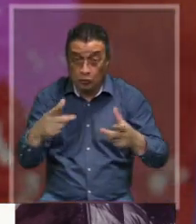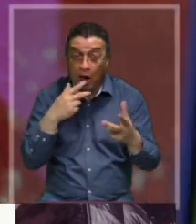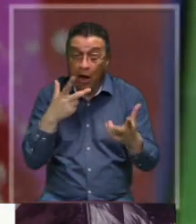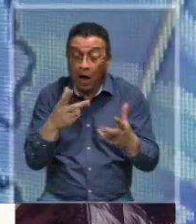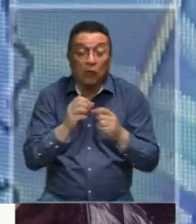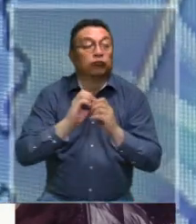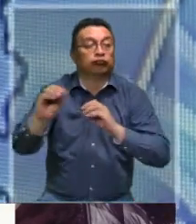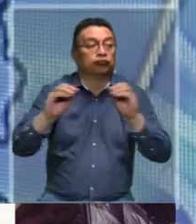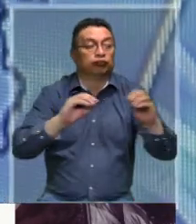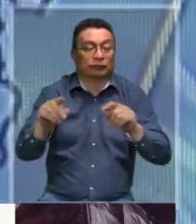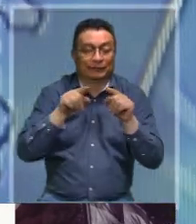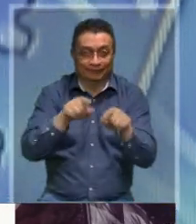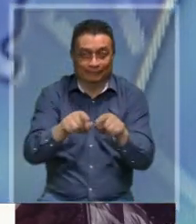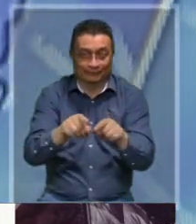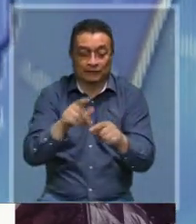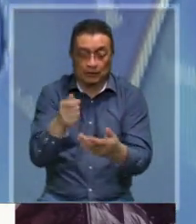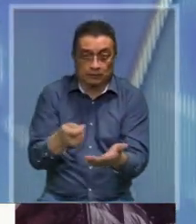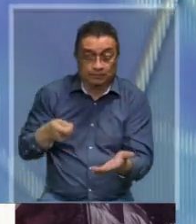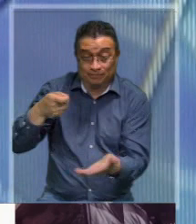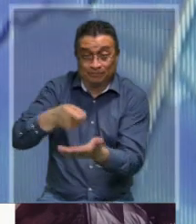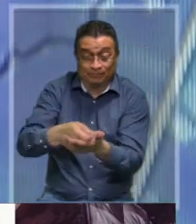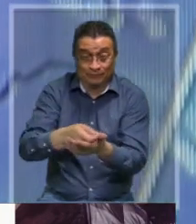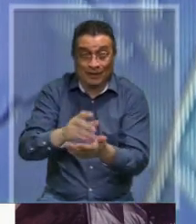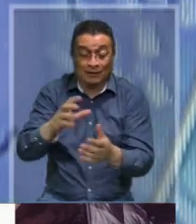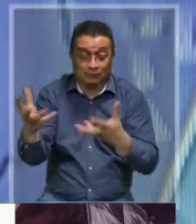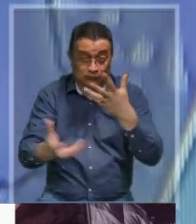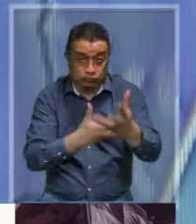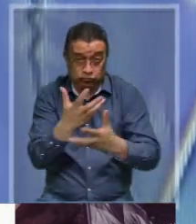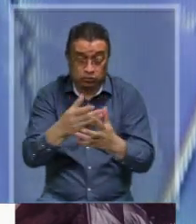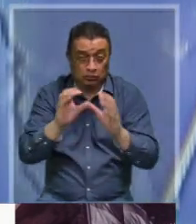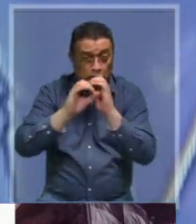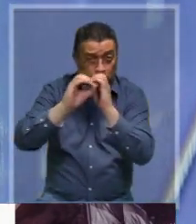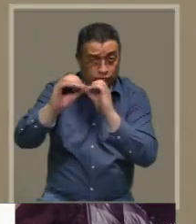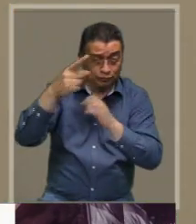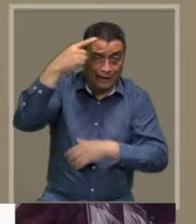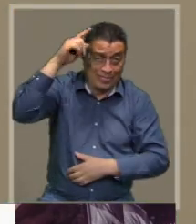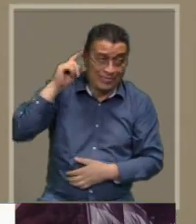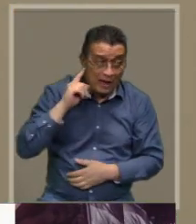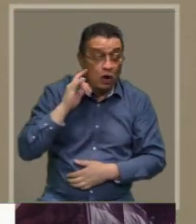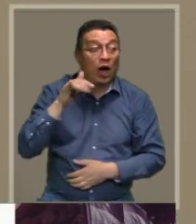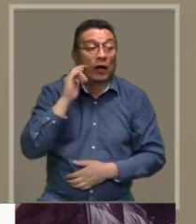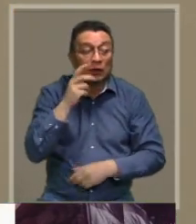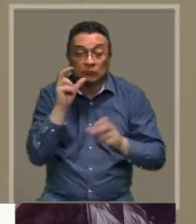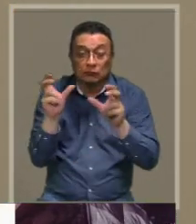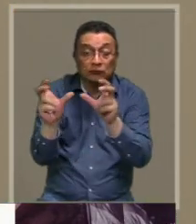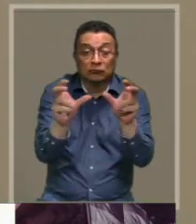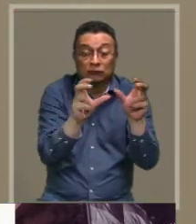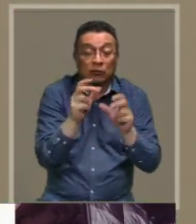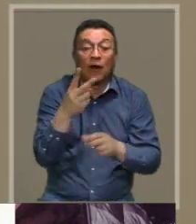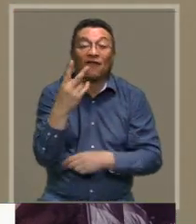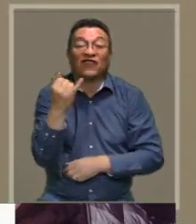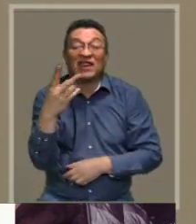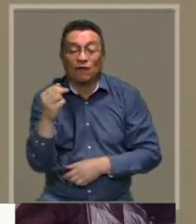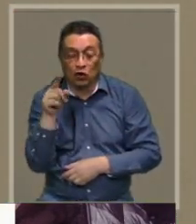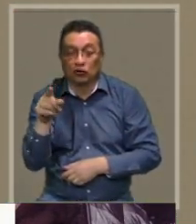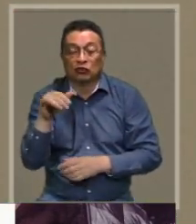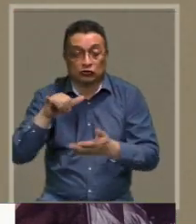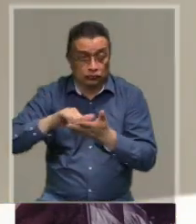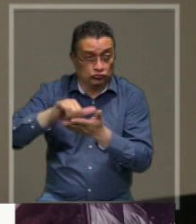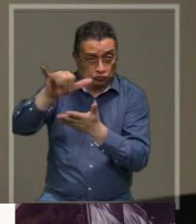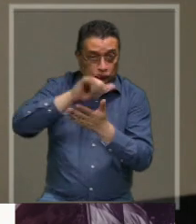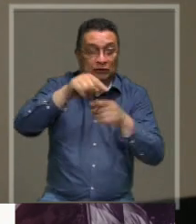amenazante. Los recursos disponibles por siniestros, la proyección del daño y hasta el monitoreo en vivo gracias a aeronaves se vigilan